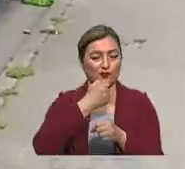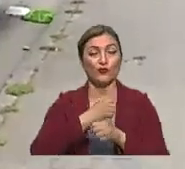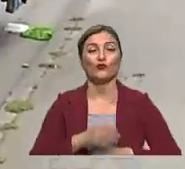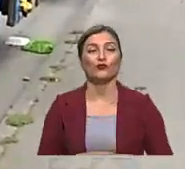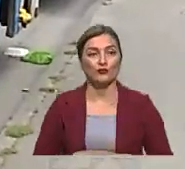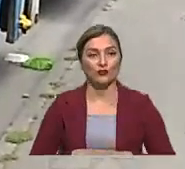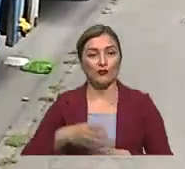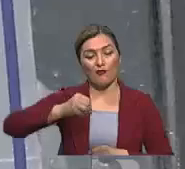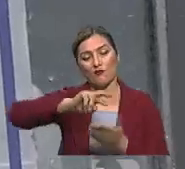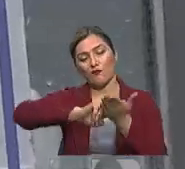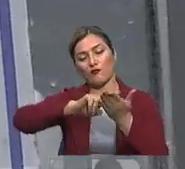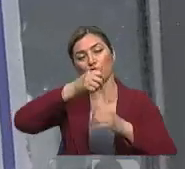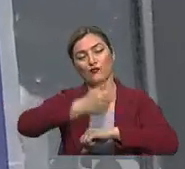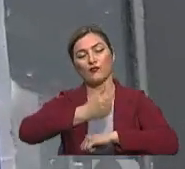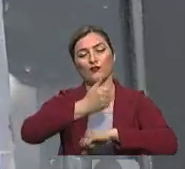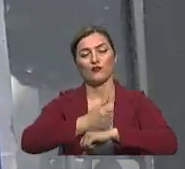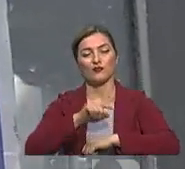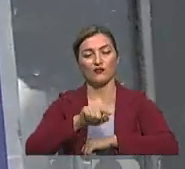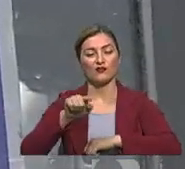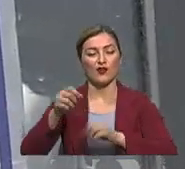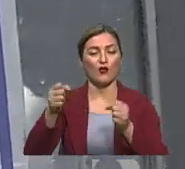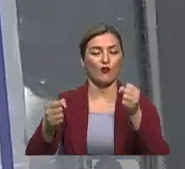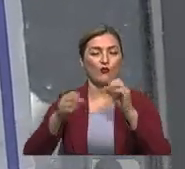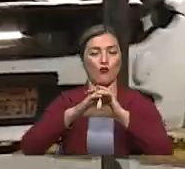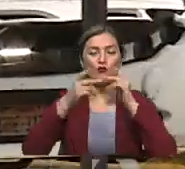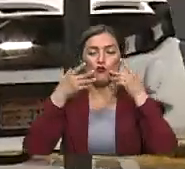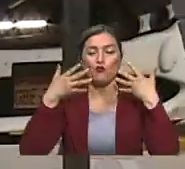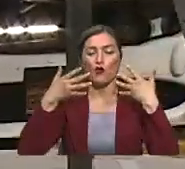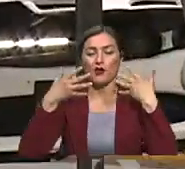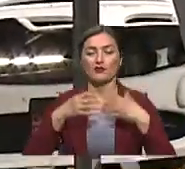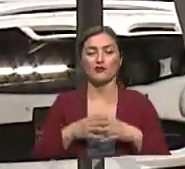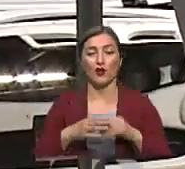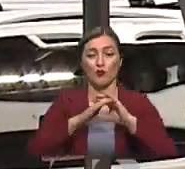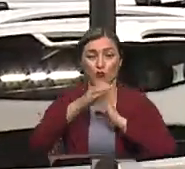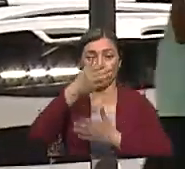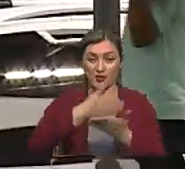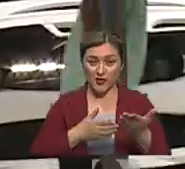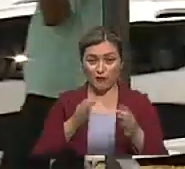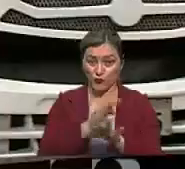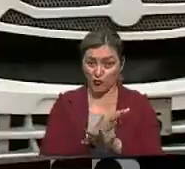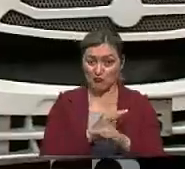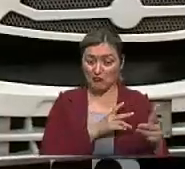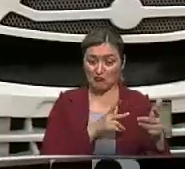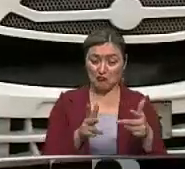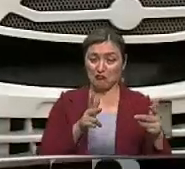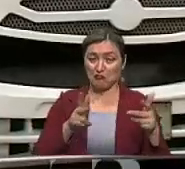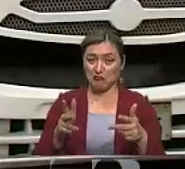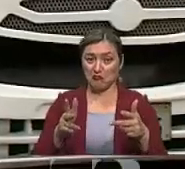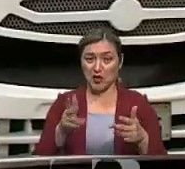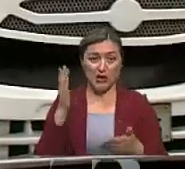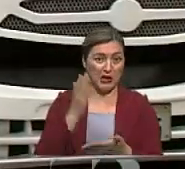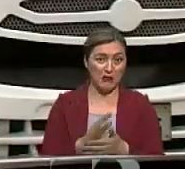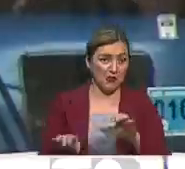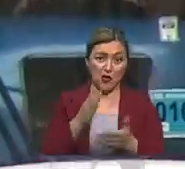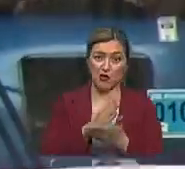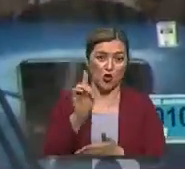que mantendrán este miércoles las autoridades locales y transportistas en Guayaquil, la paralización, que ellos prefieren ni siquiera llamar suspensión,